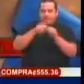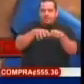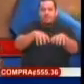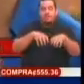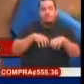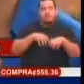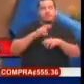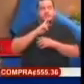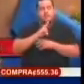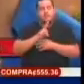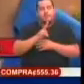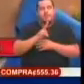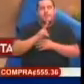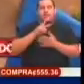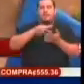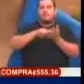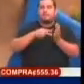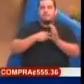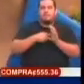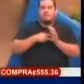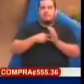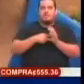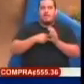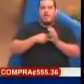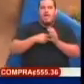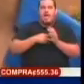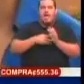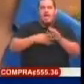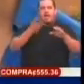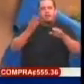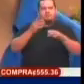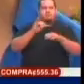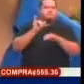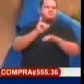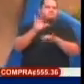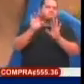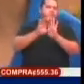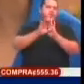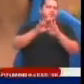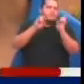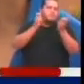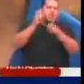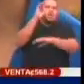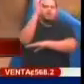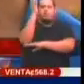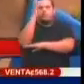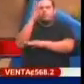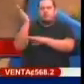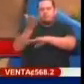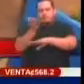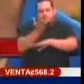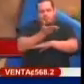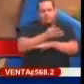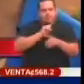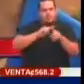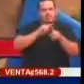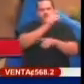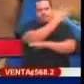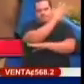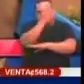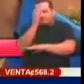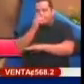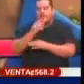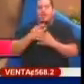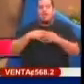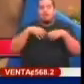arrastre realmente equivale a talar un bosque por completo. Cuando la red se mueve, lo que hace es atrapar todo